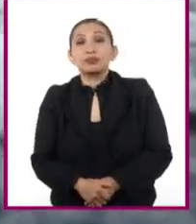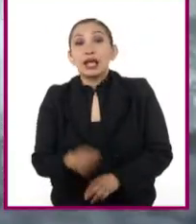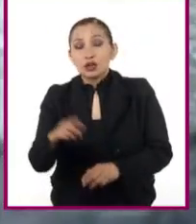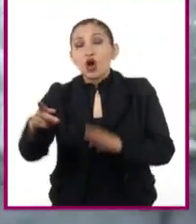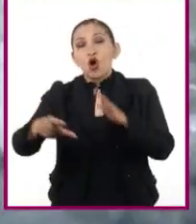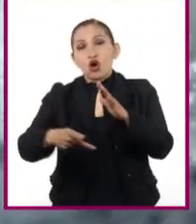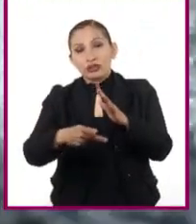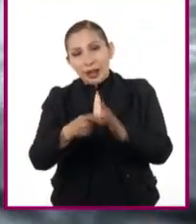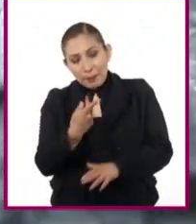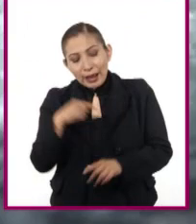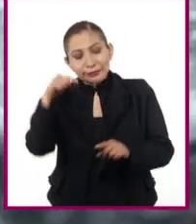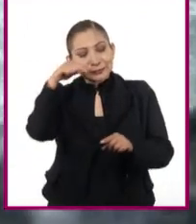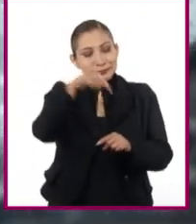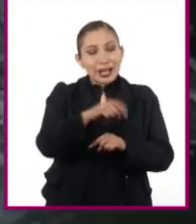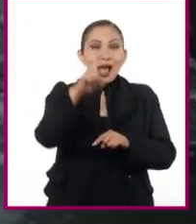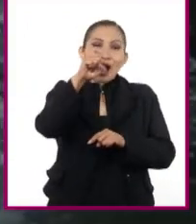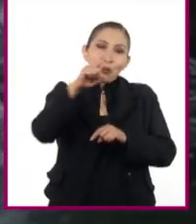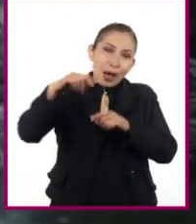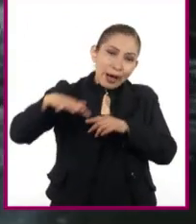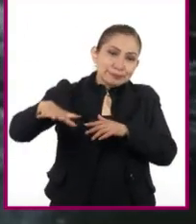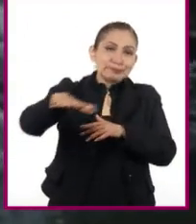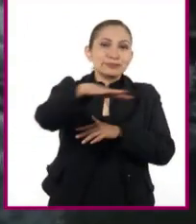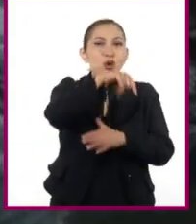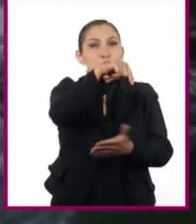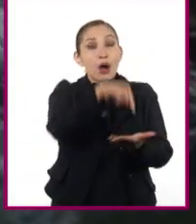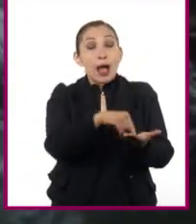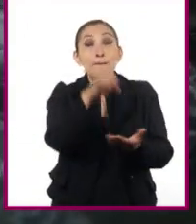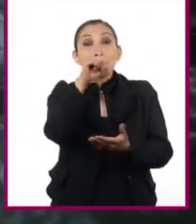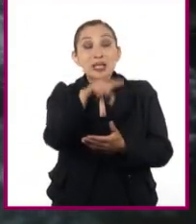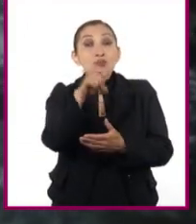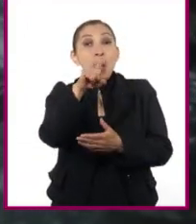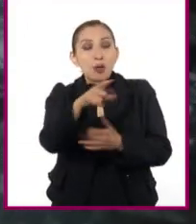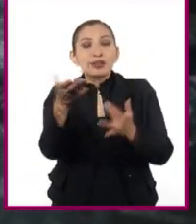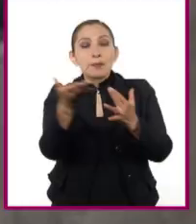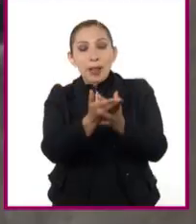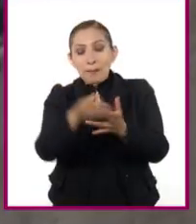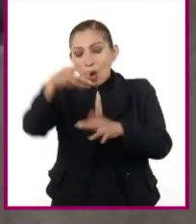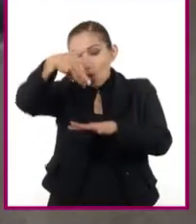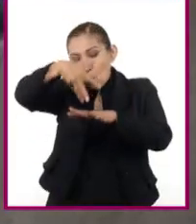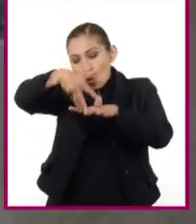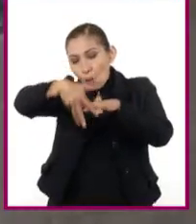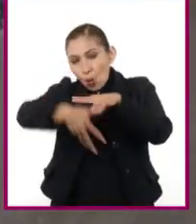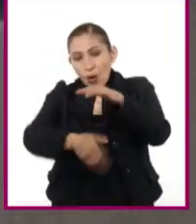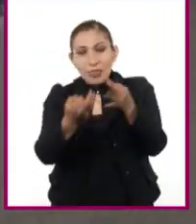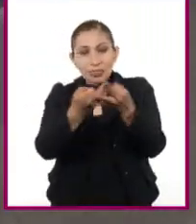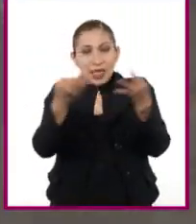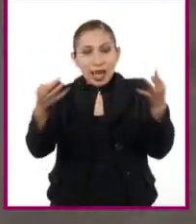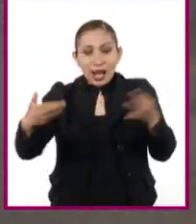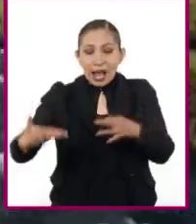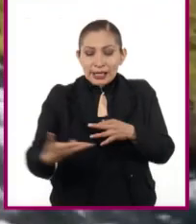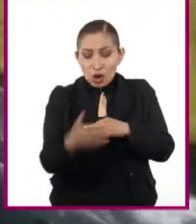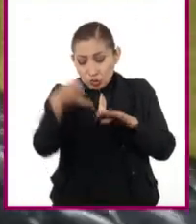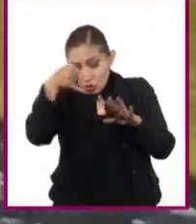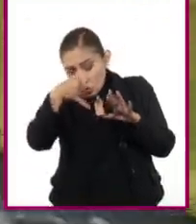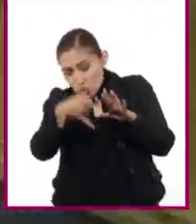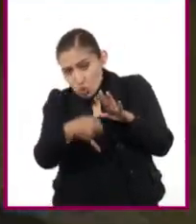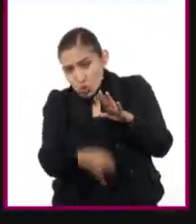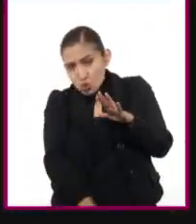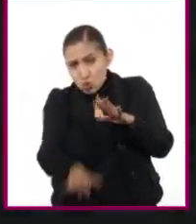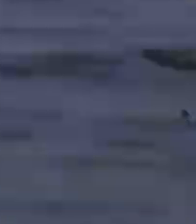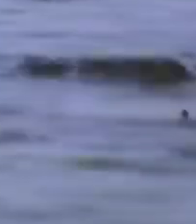Así regresa una vez más a los cuerpos de agua. Parte de este líquido también se filtra en la tierra, formando ríos